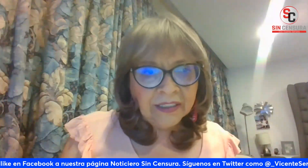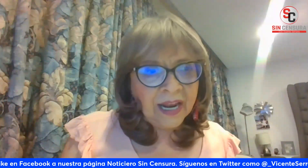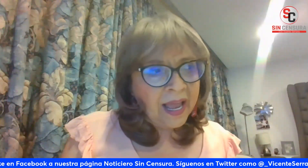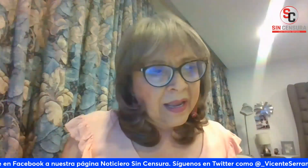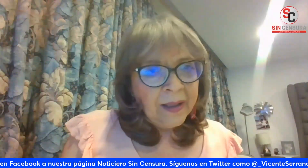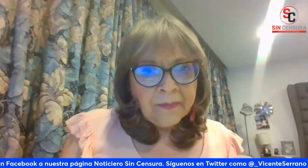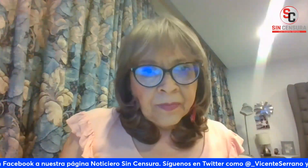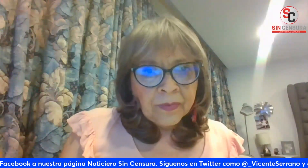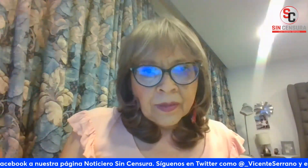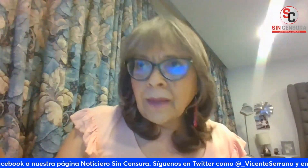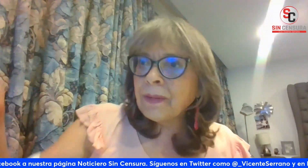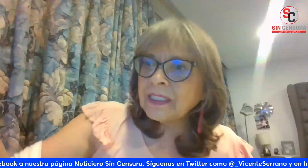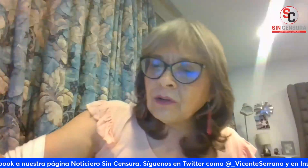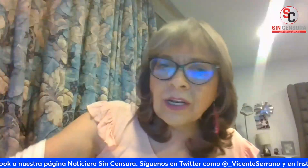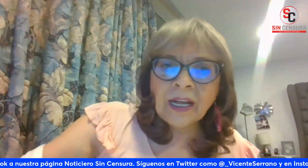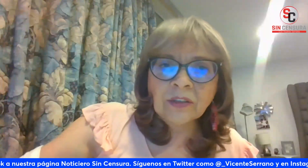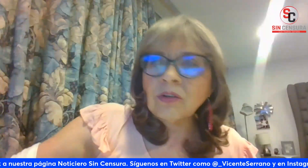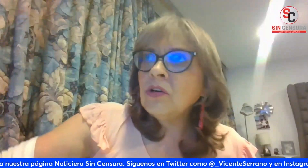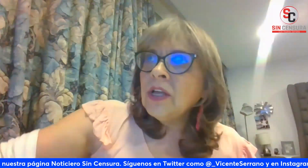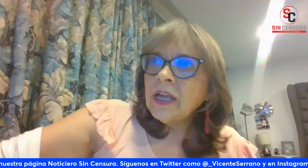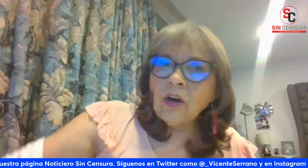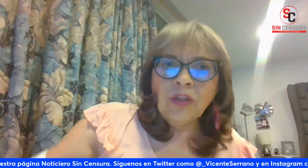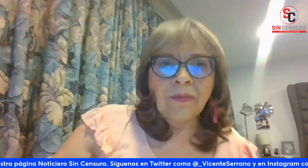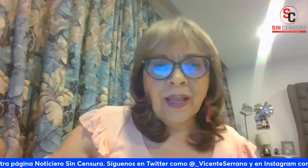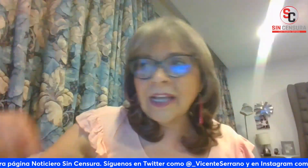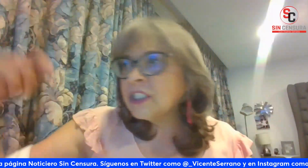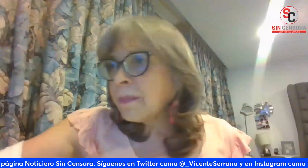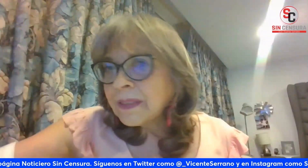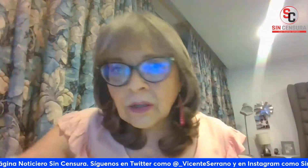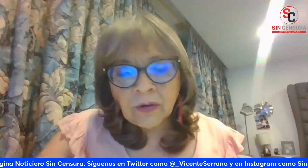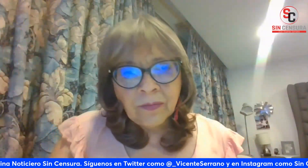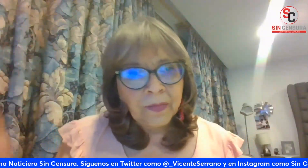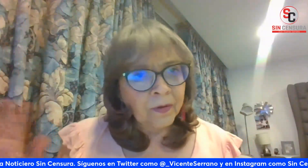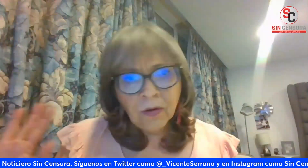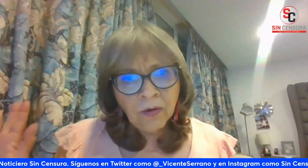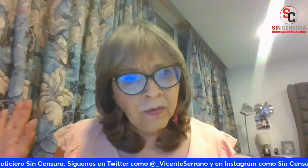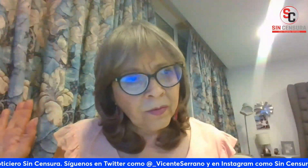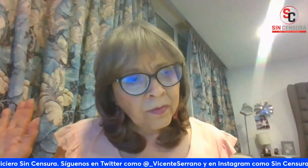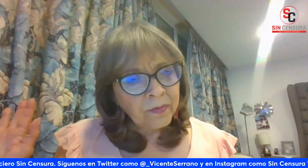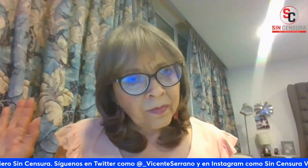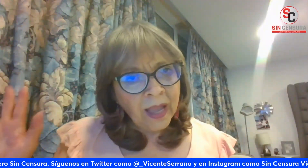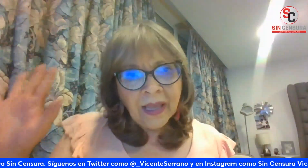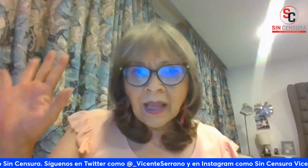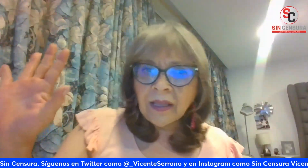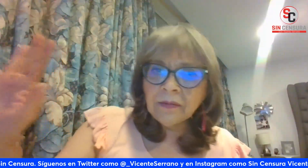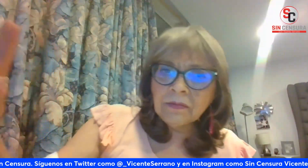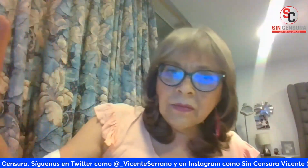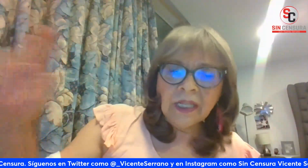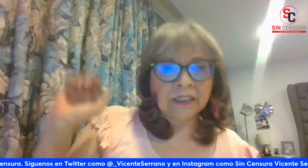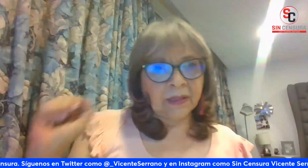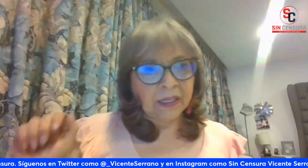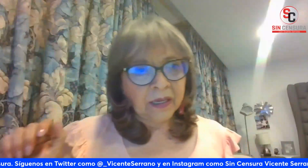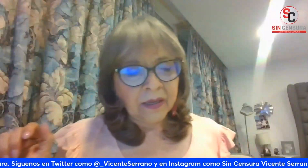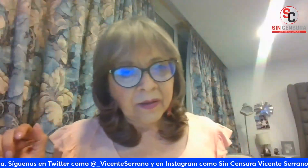eres una isla. ¿Qué pasa con el caso Odebrecht? ¿Qué pasa con...? No, ahí ni se